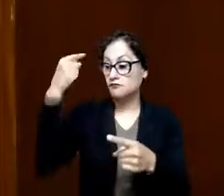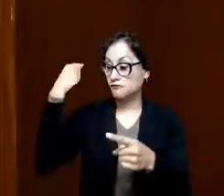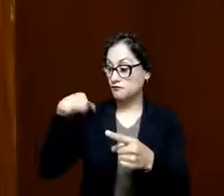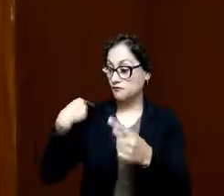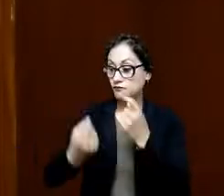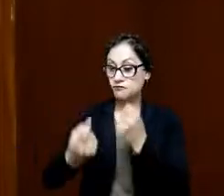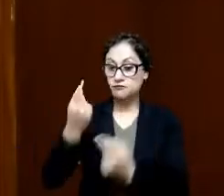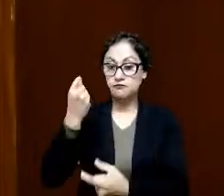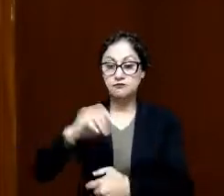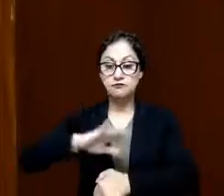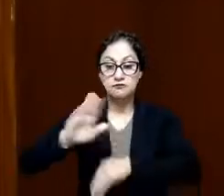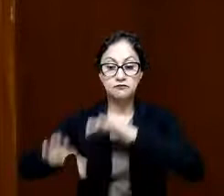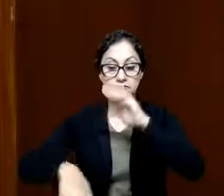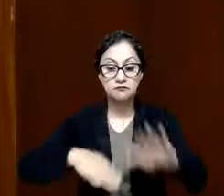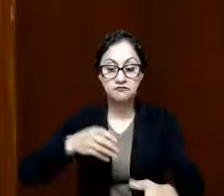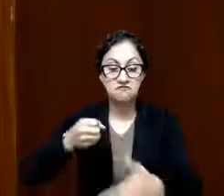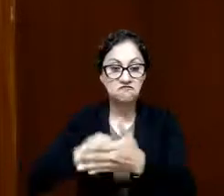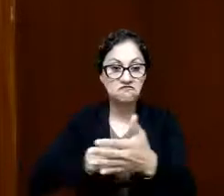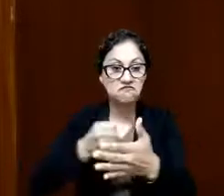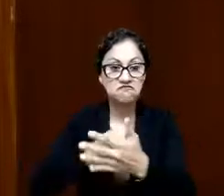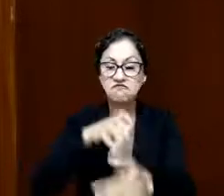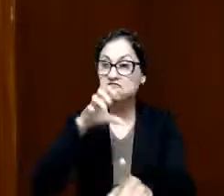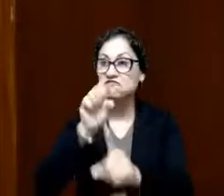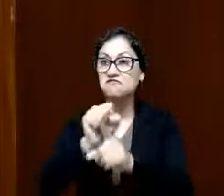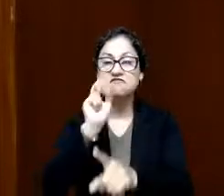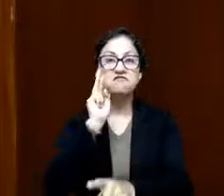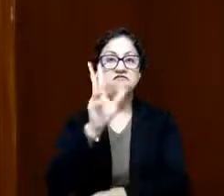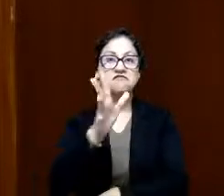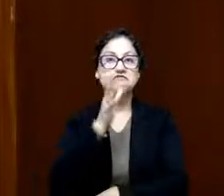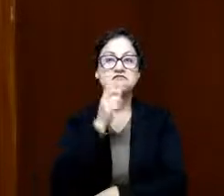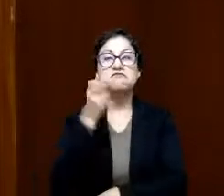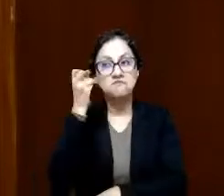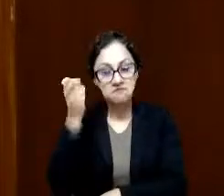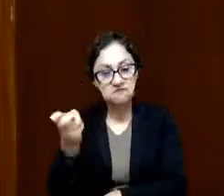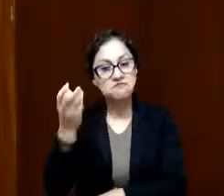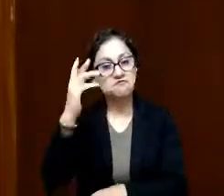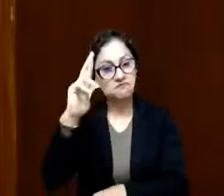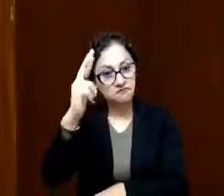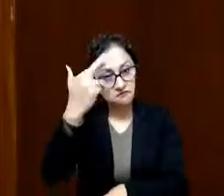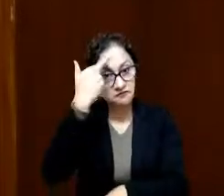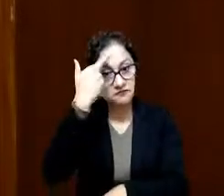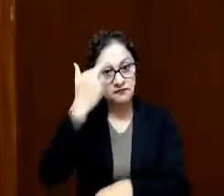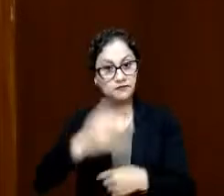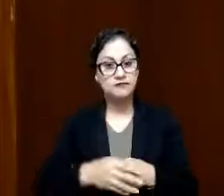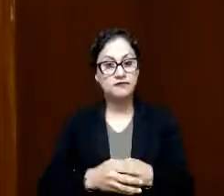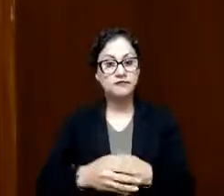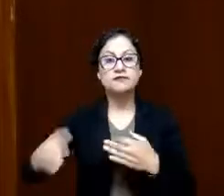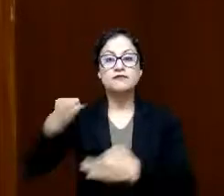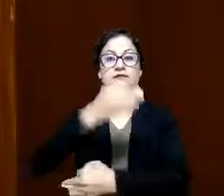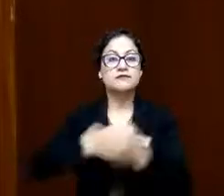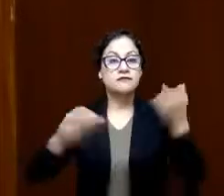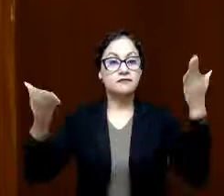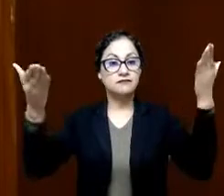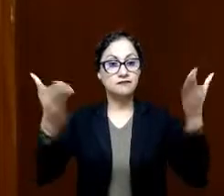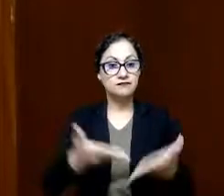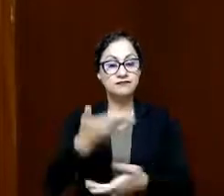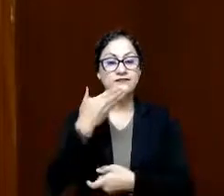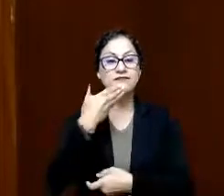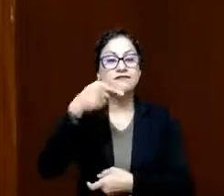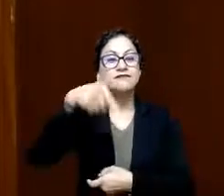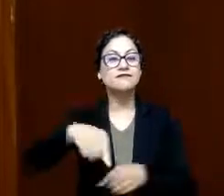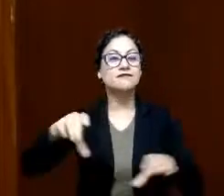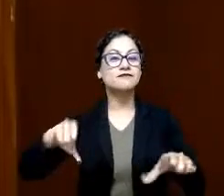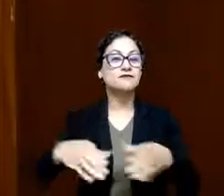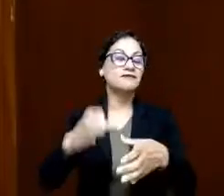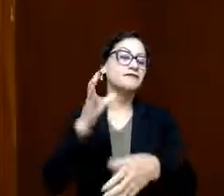ver los frutos de su lucha. Sean bienvenidas, bienvenidos, bienvenides a la Casa del Pueblo. Como